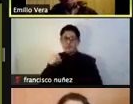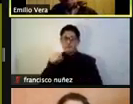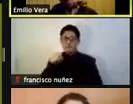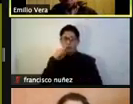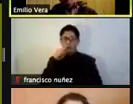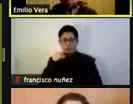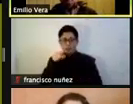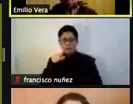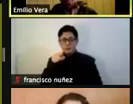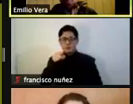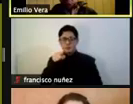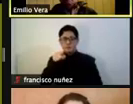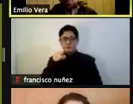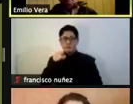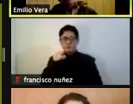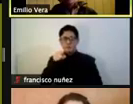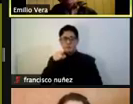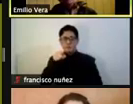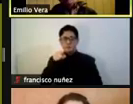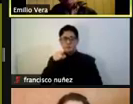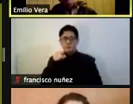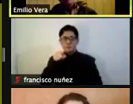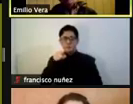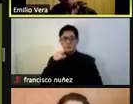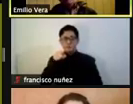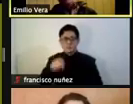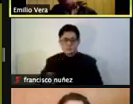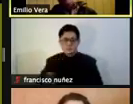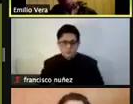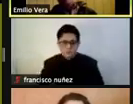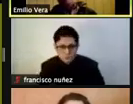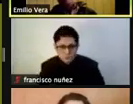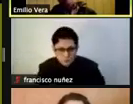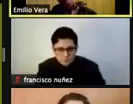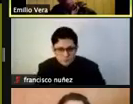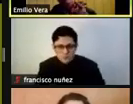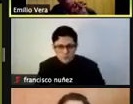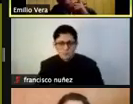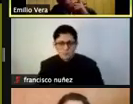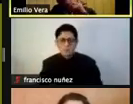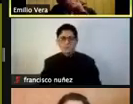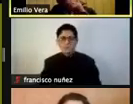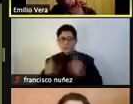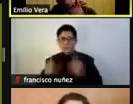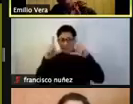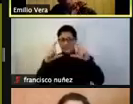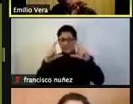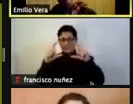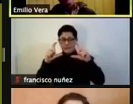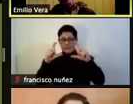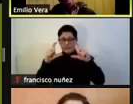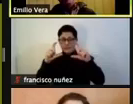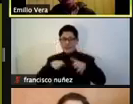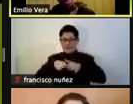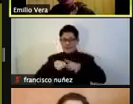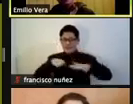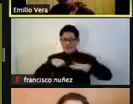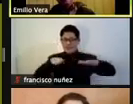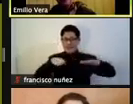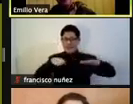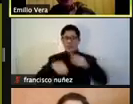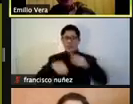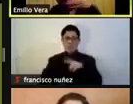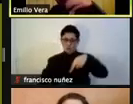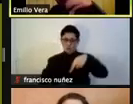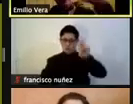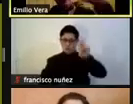este fue increíble. Aquí, esta imagen es en el canal Beagle, el canal Beagle, el sur de Chile. Un experimento que se hizo después, y